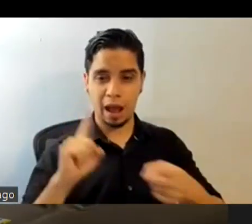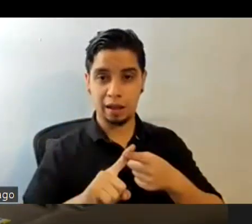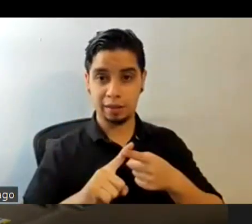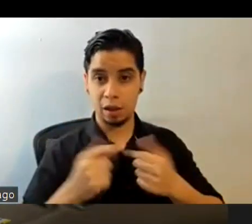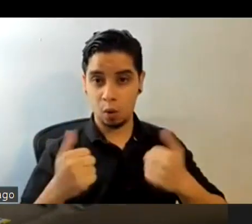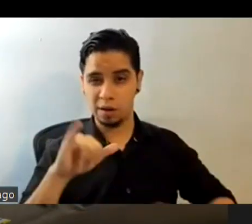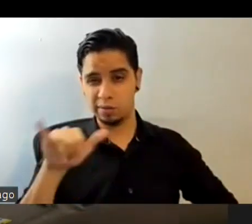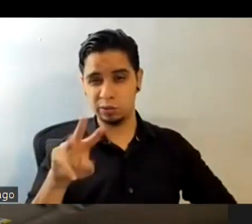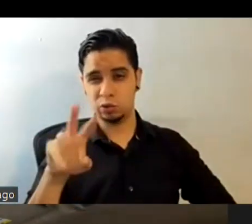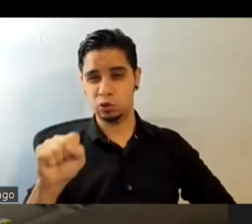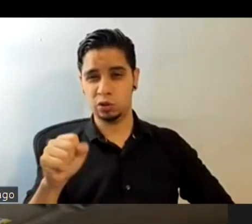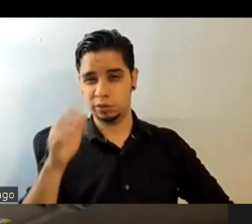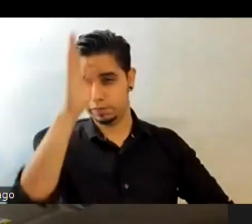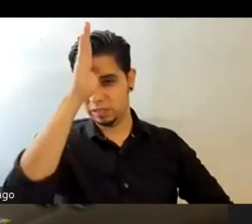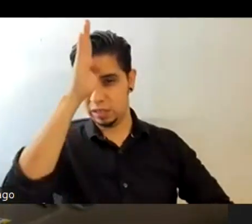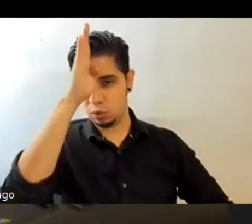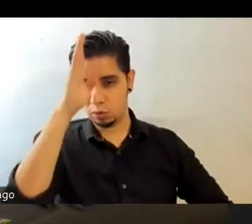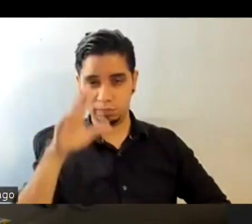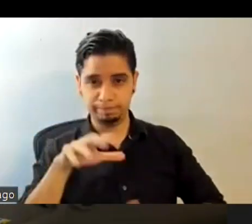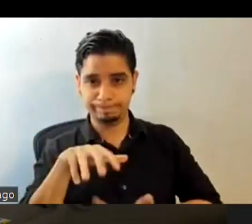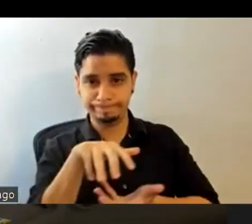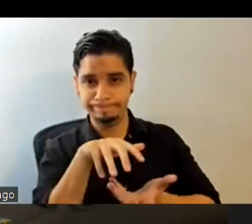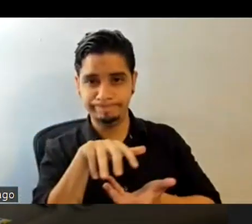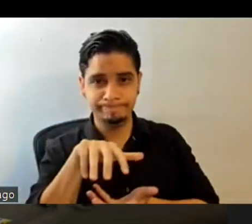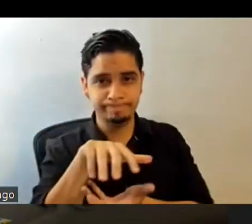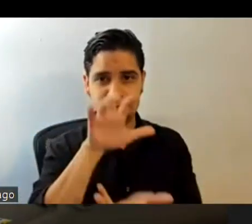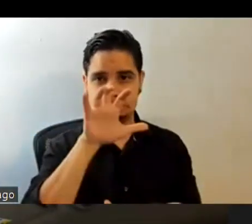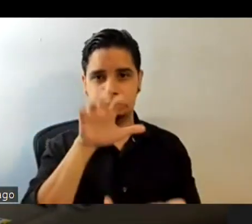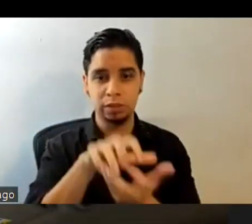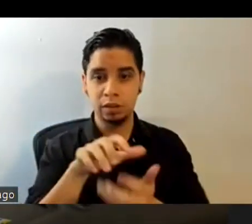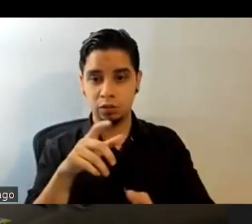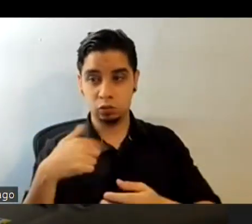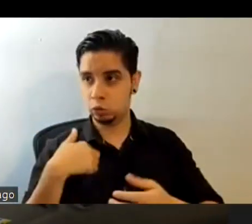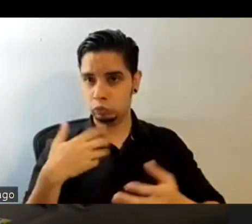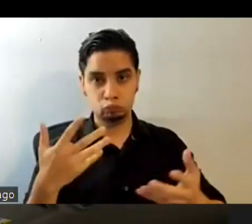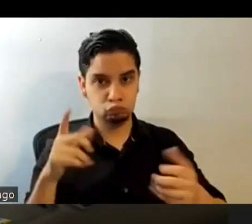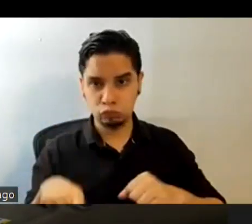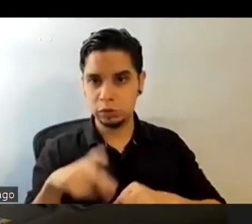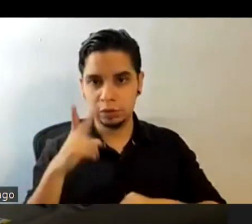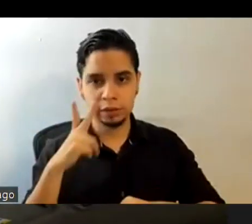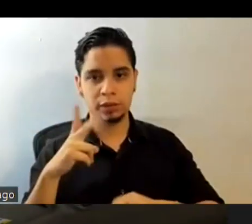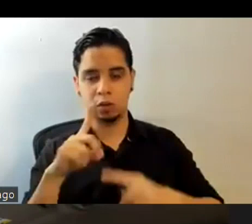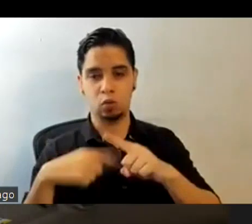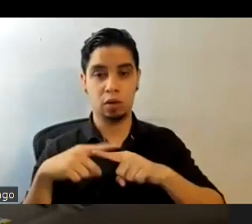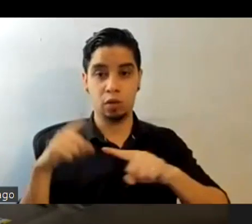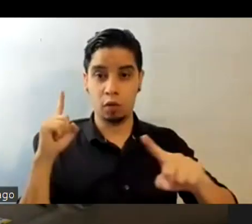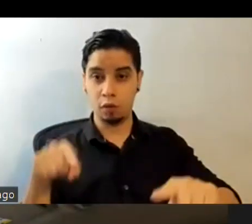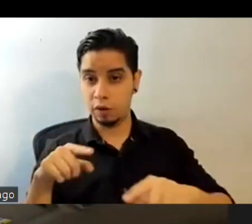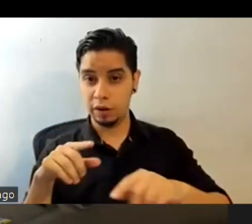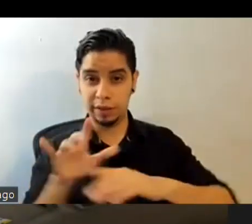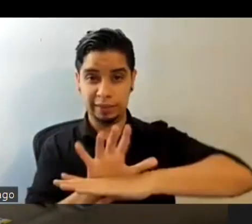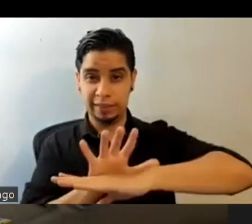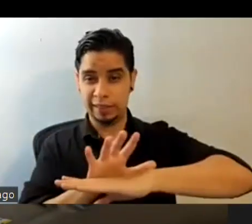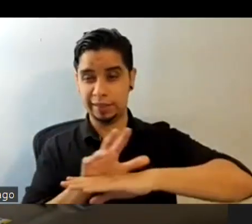Jaws, Tiburón, que son Ajá. mandíbulas. Y ahí yo dije, no puedo más, yo tengo que ver esta película. Y llegué al cine y vi